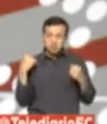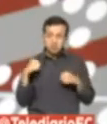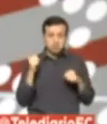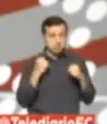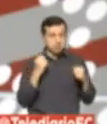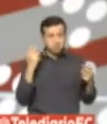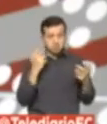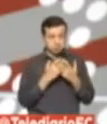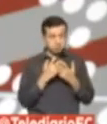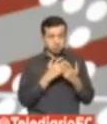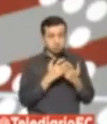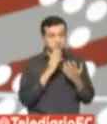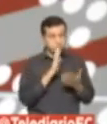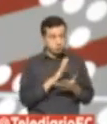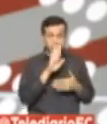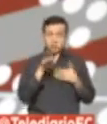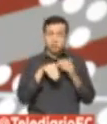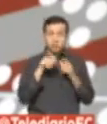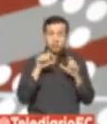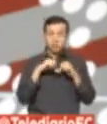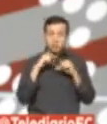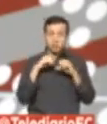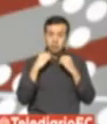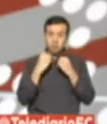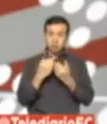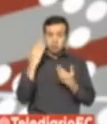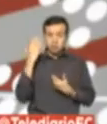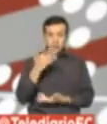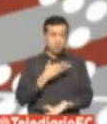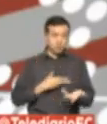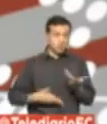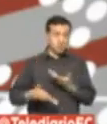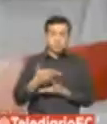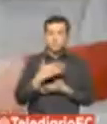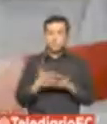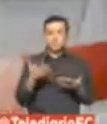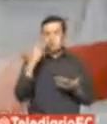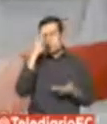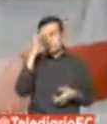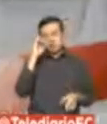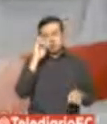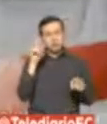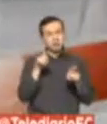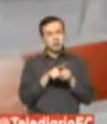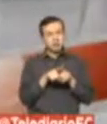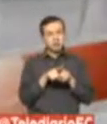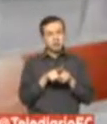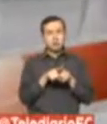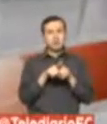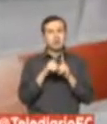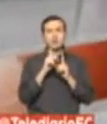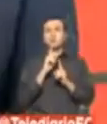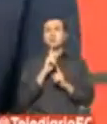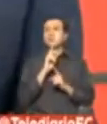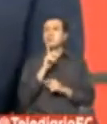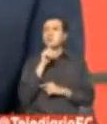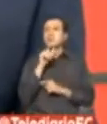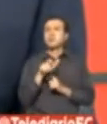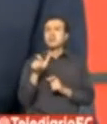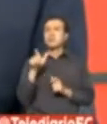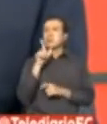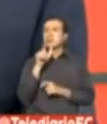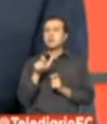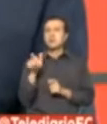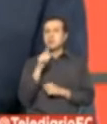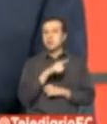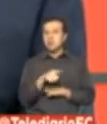esfuerzos, no solo con ellos, sino con todas las bancadas menores. ¿Pero quién es? ¿Por qué no concreta usted las afirmaciones? ¿Quiénes son